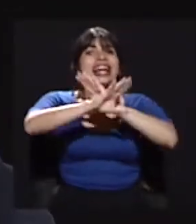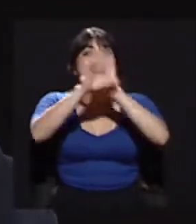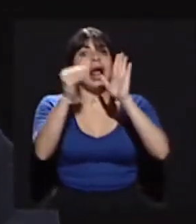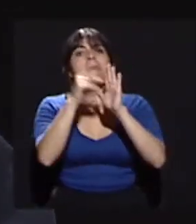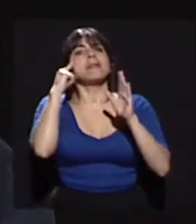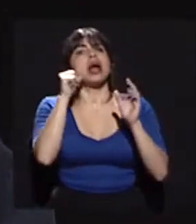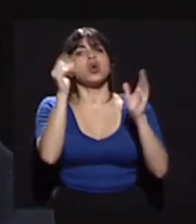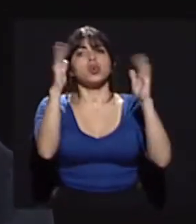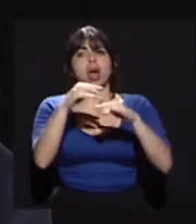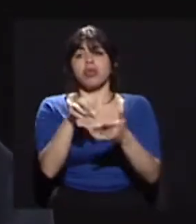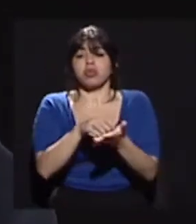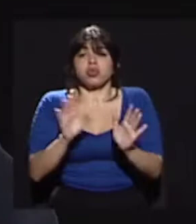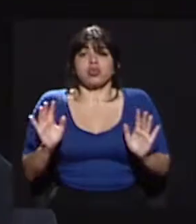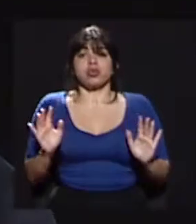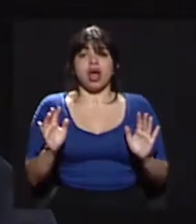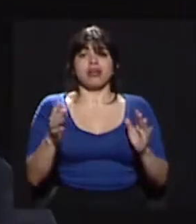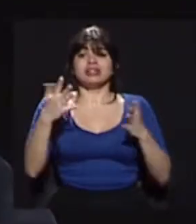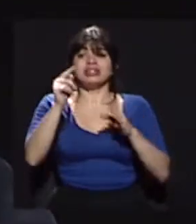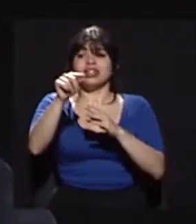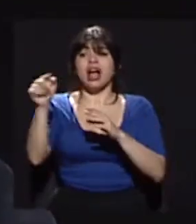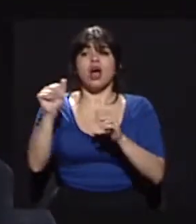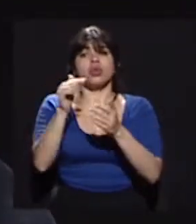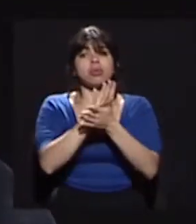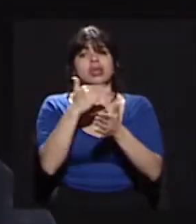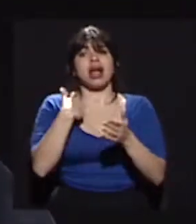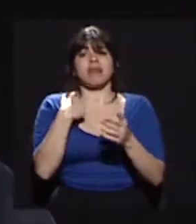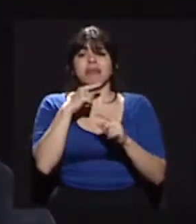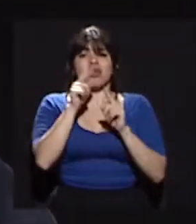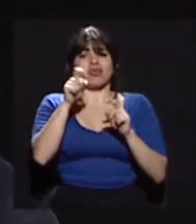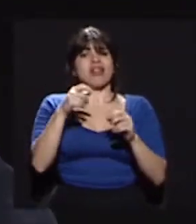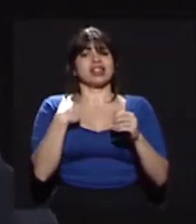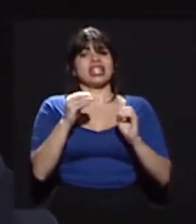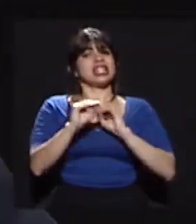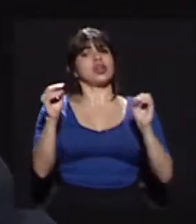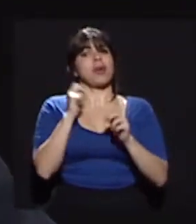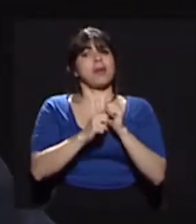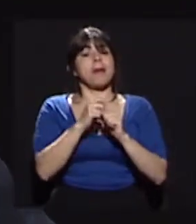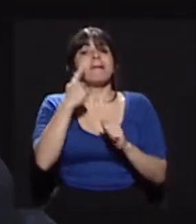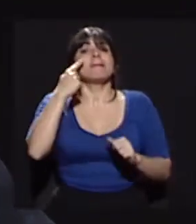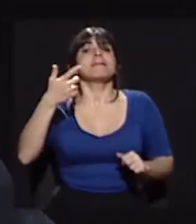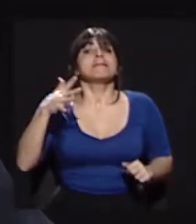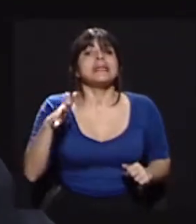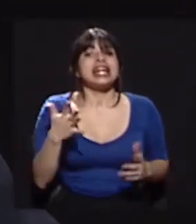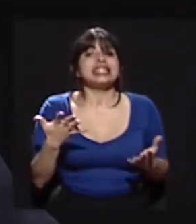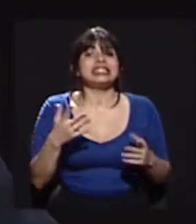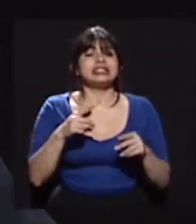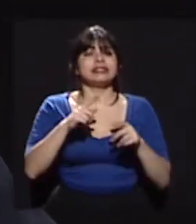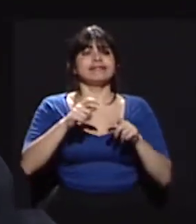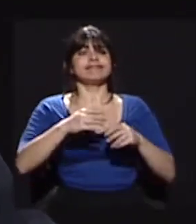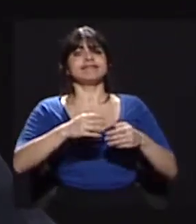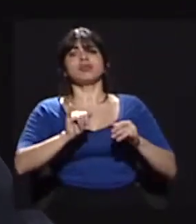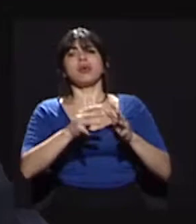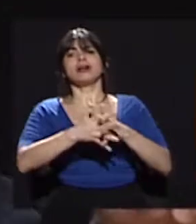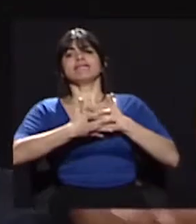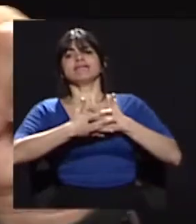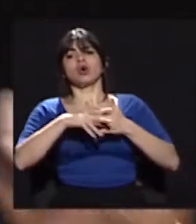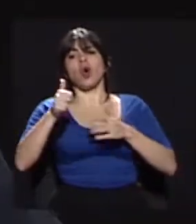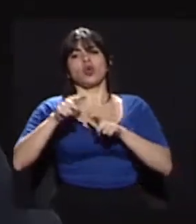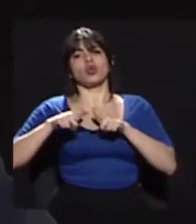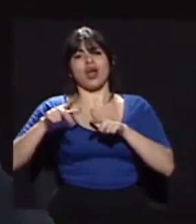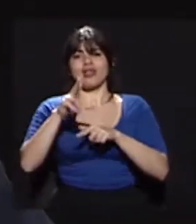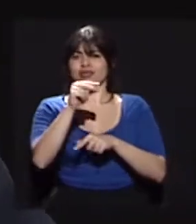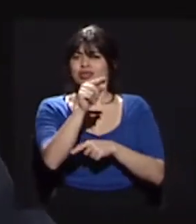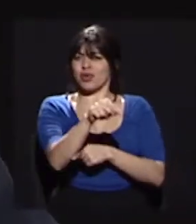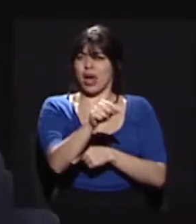quepa la menor duda en eso me parece que no debería ningún problema pareciera que las resistencias vienen por otro lado no por ahí